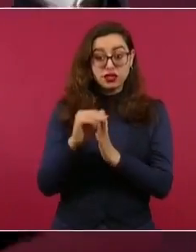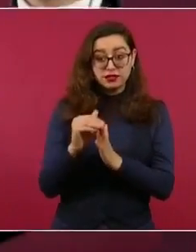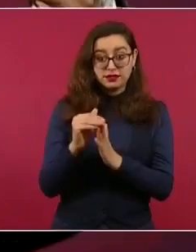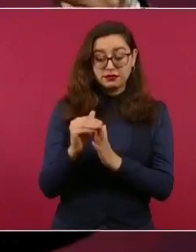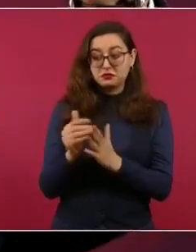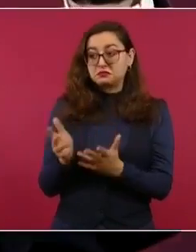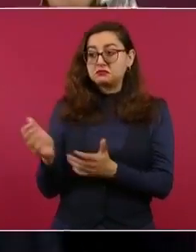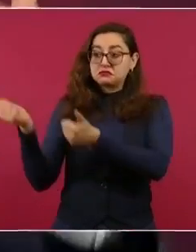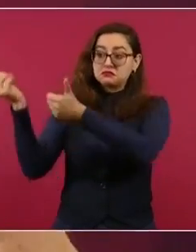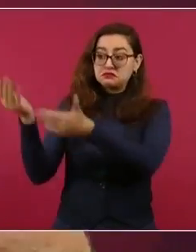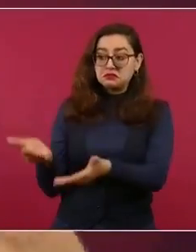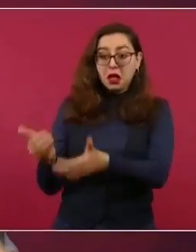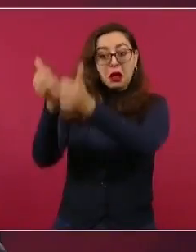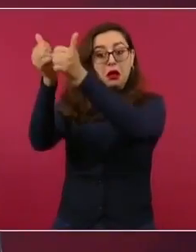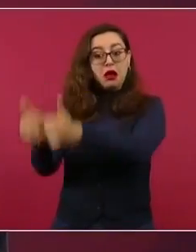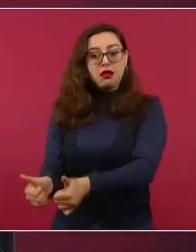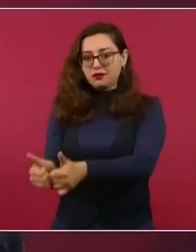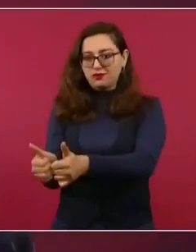hacia